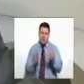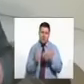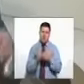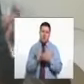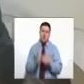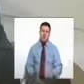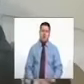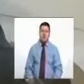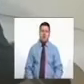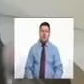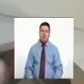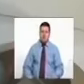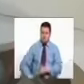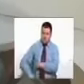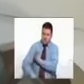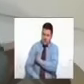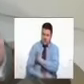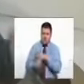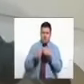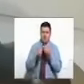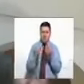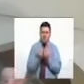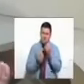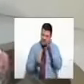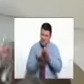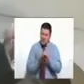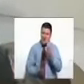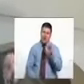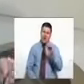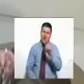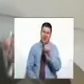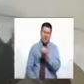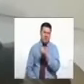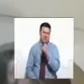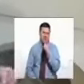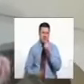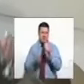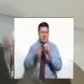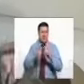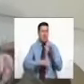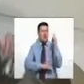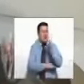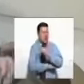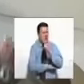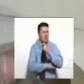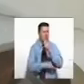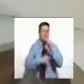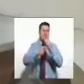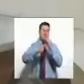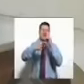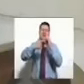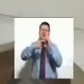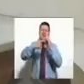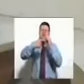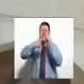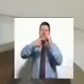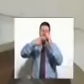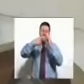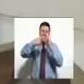planeación, ministro de Minas, CRE, etcétera, Ecopetrol, etcétera, etcétera,